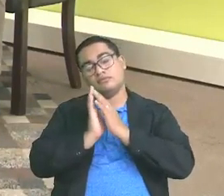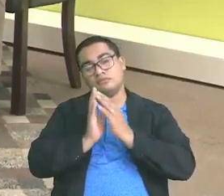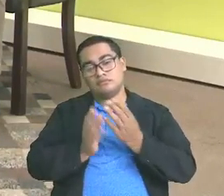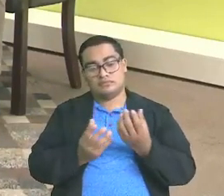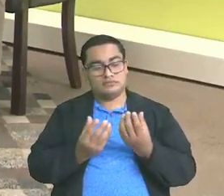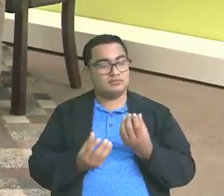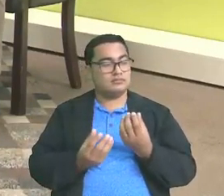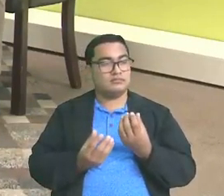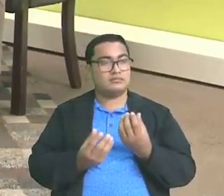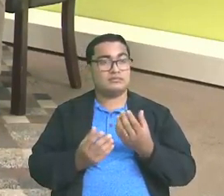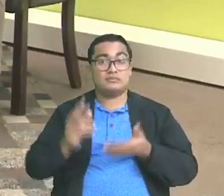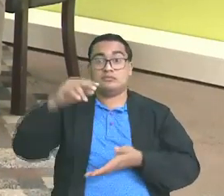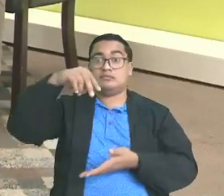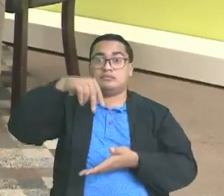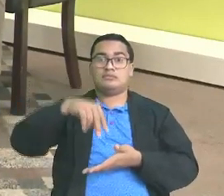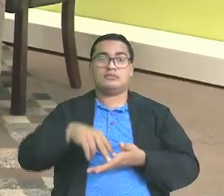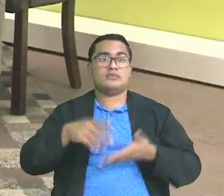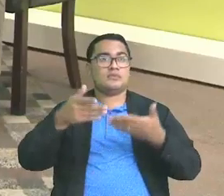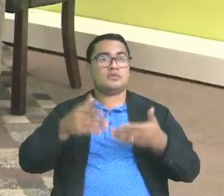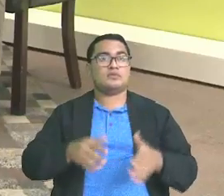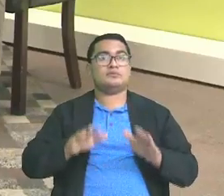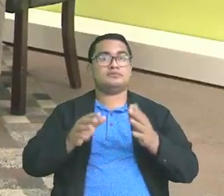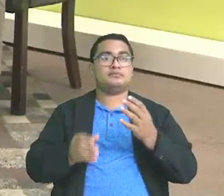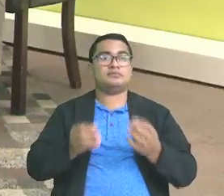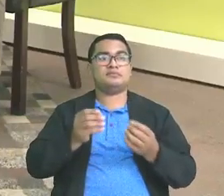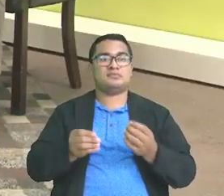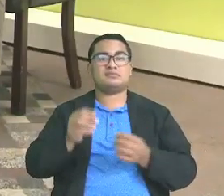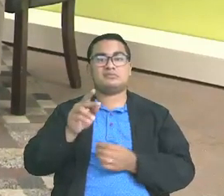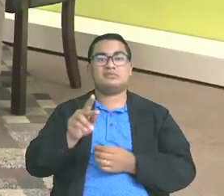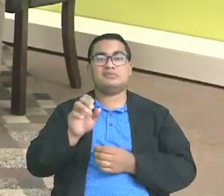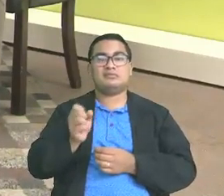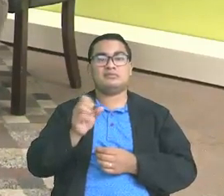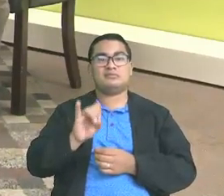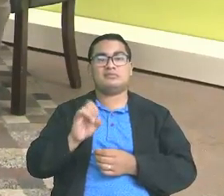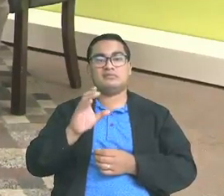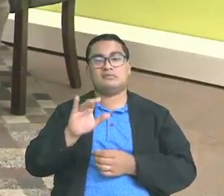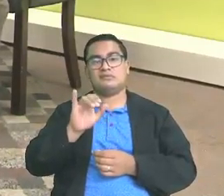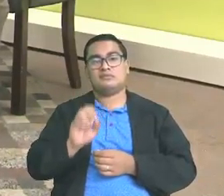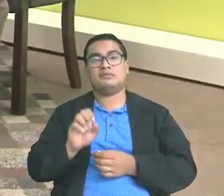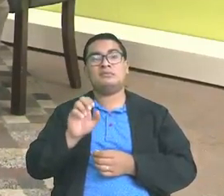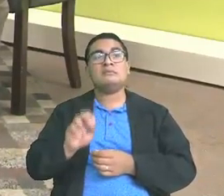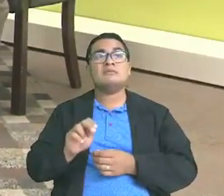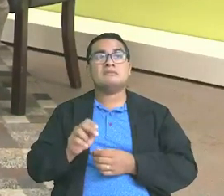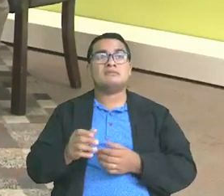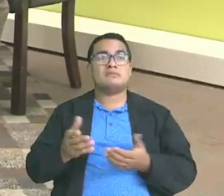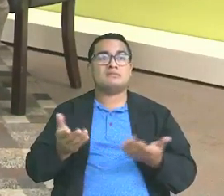tiene normal, porque depende de la posición. Ah, ya, ¿ves? Sí, es a que produce